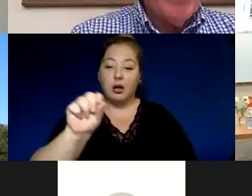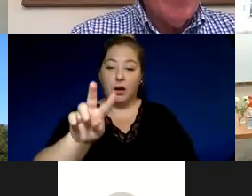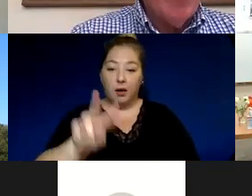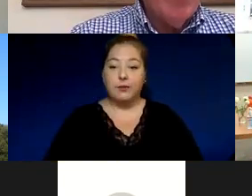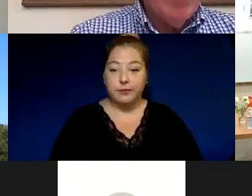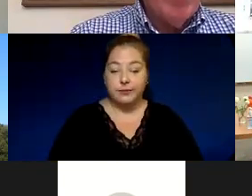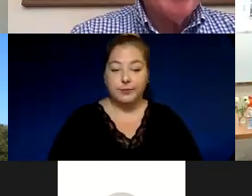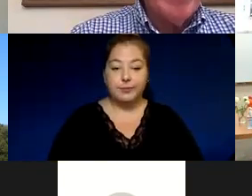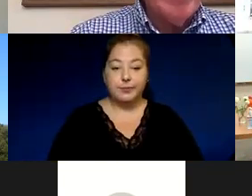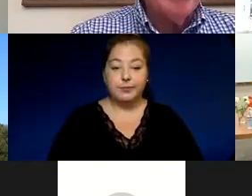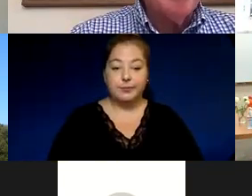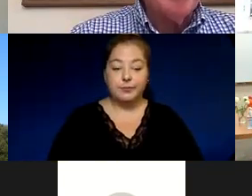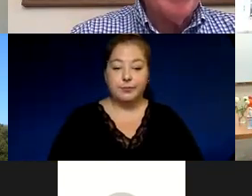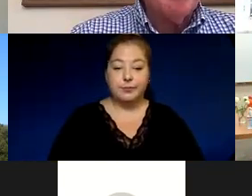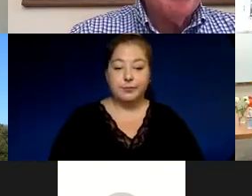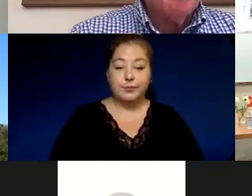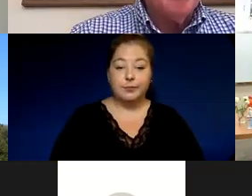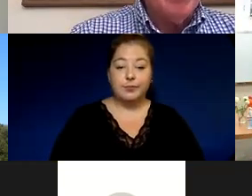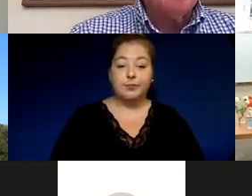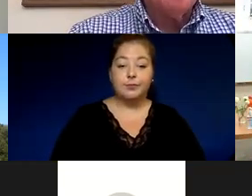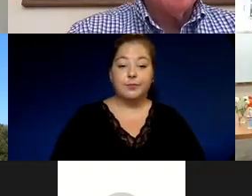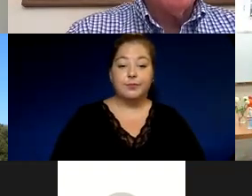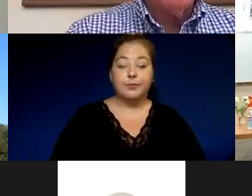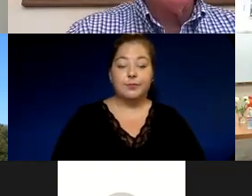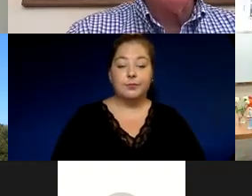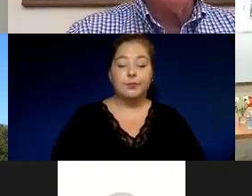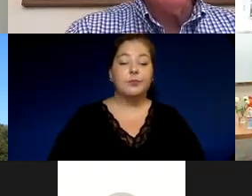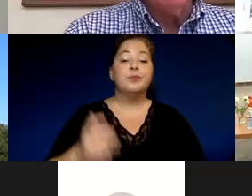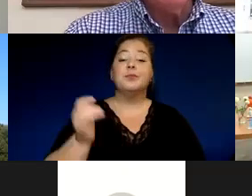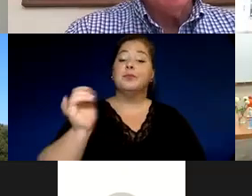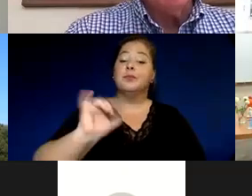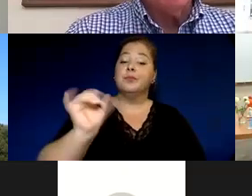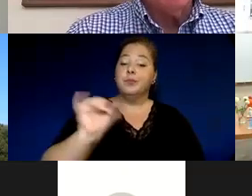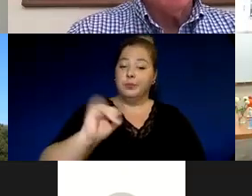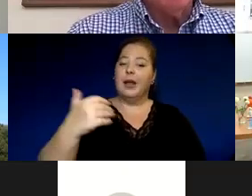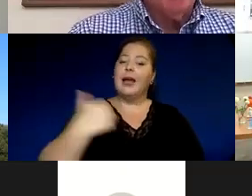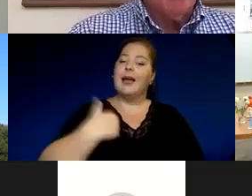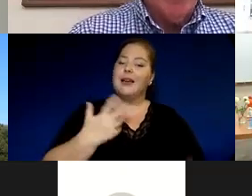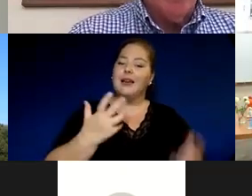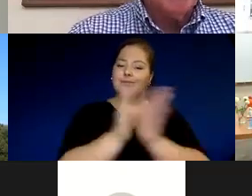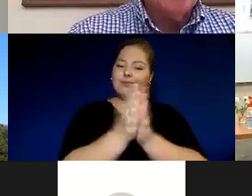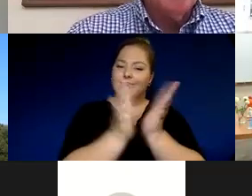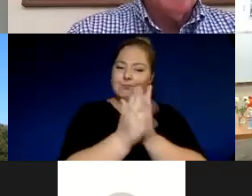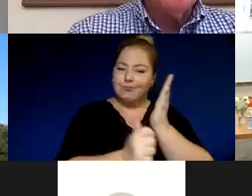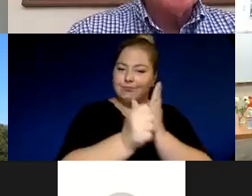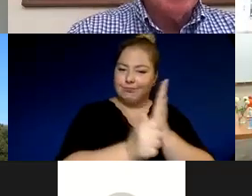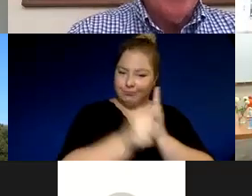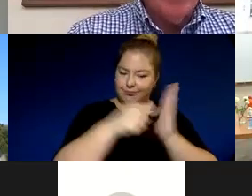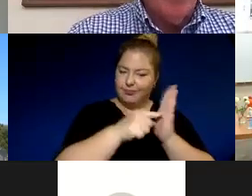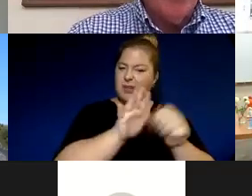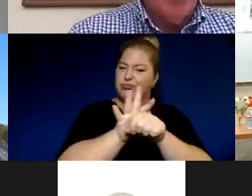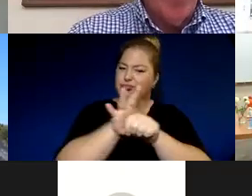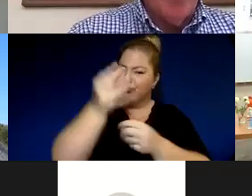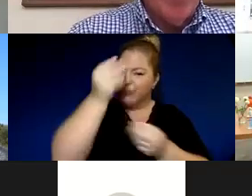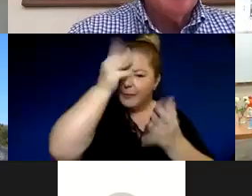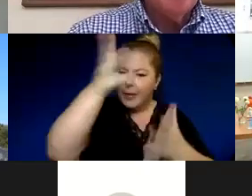disasterloanassistance.sba.gov. También hay disponible una guía para incendios o relacionada a incendios.